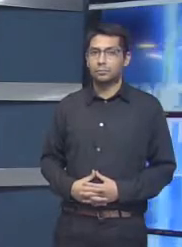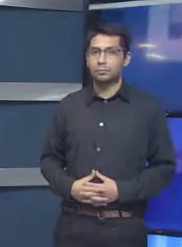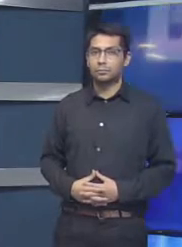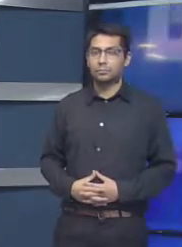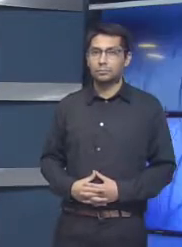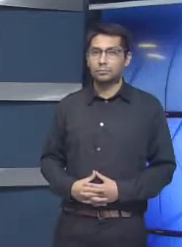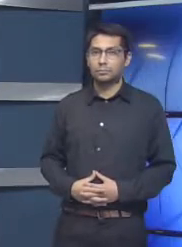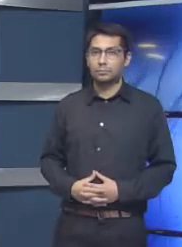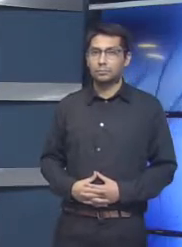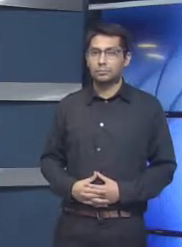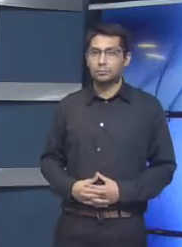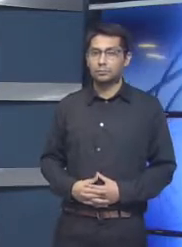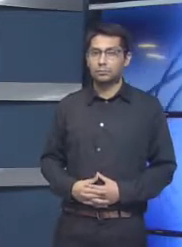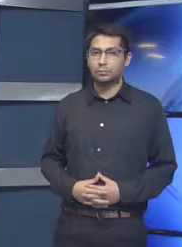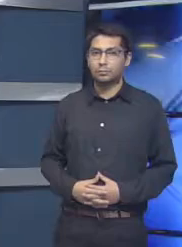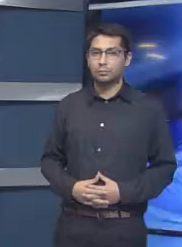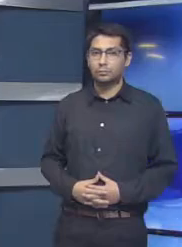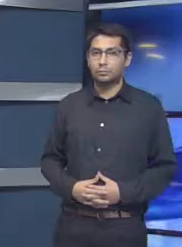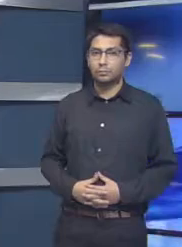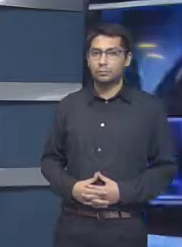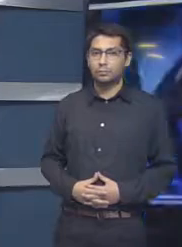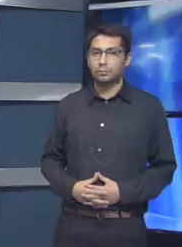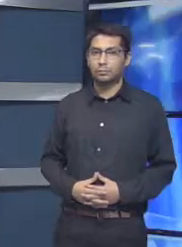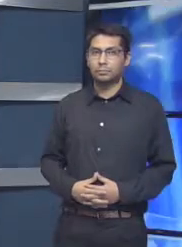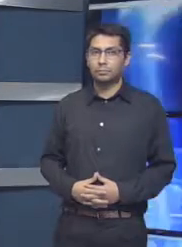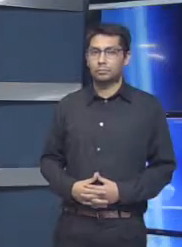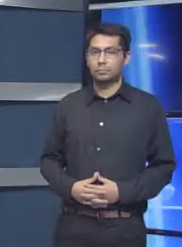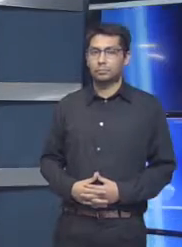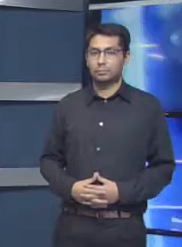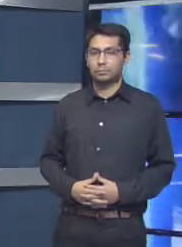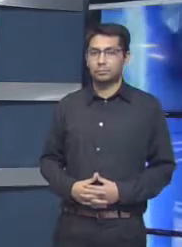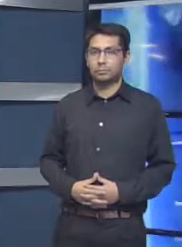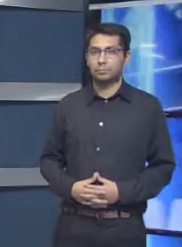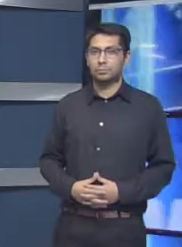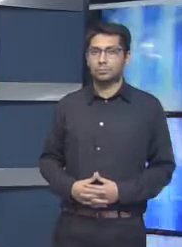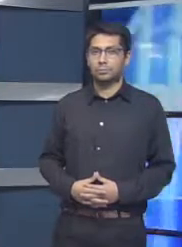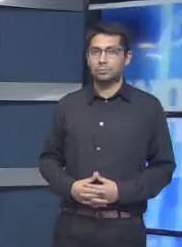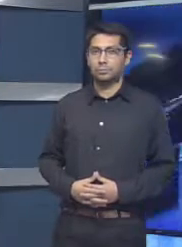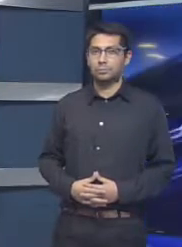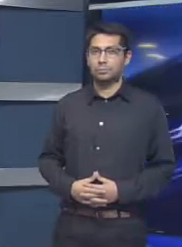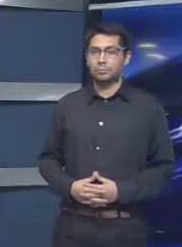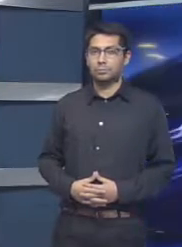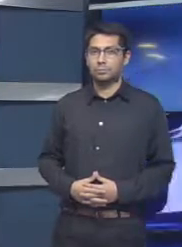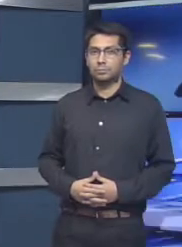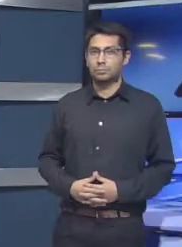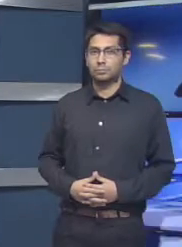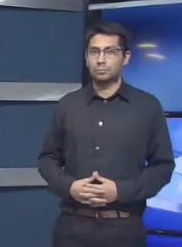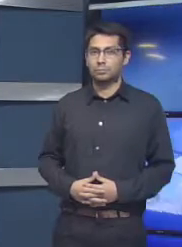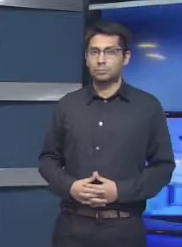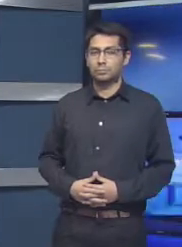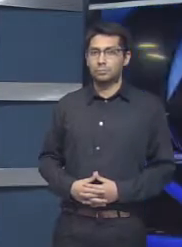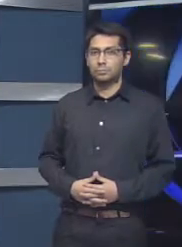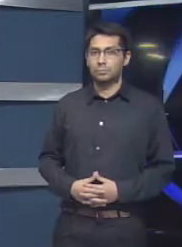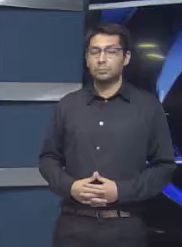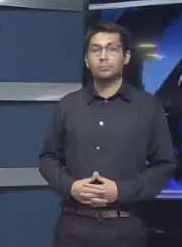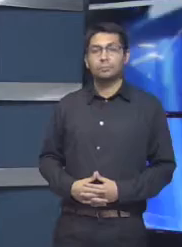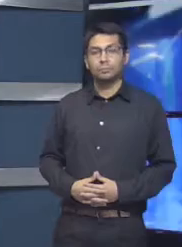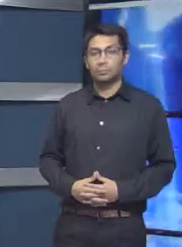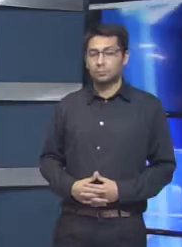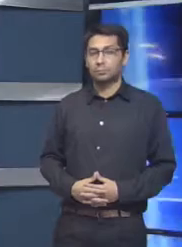proyecto de ley que ha entrado, sabemos ya en diputados, que sea automática la